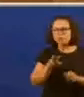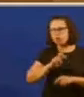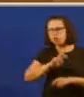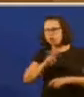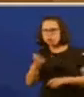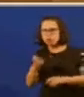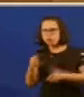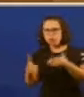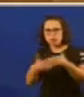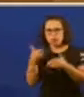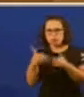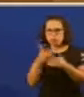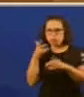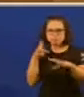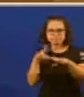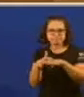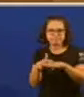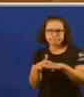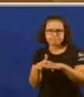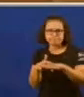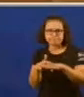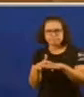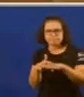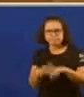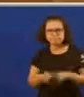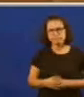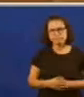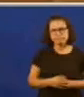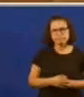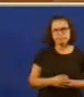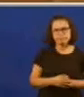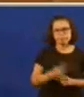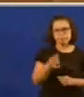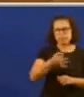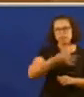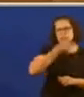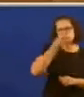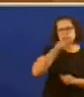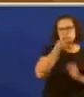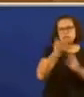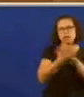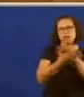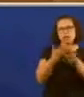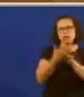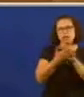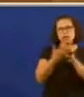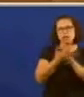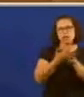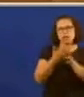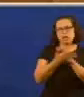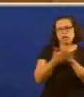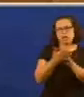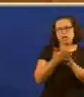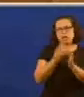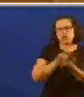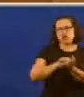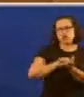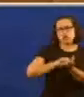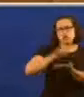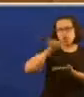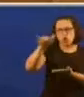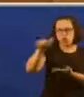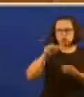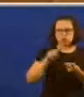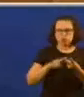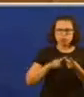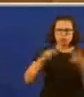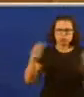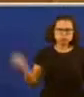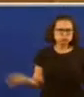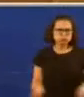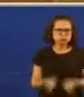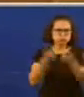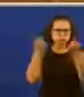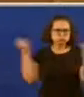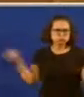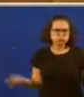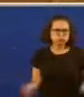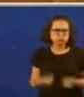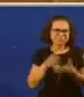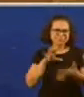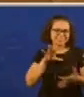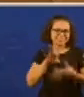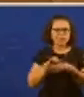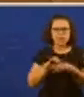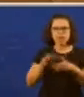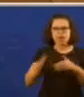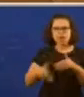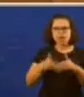Mire Falounos de polos aeronáuticos fixo nos anuncios de todo tipo en relación coa